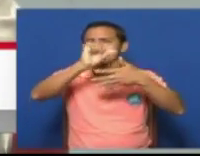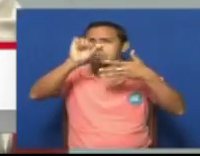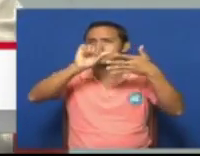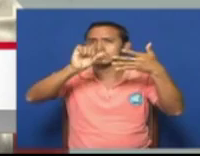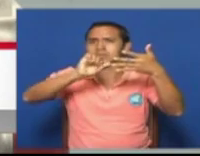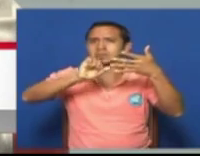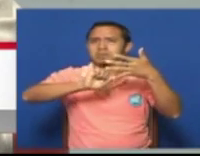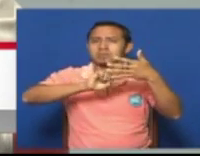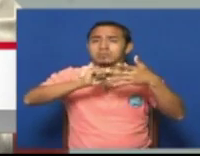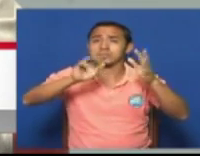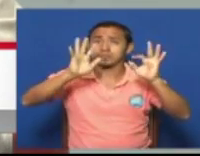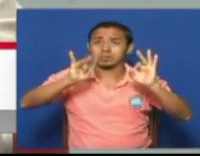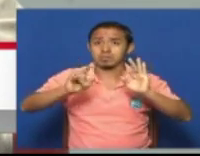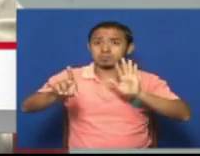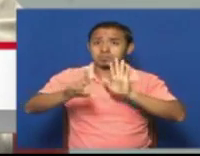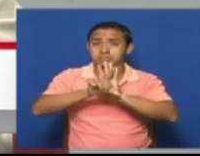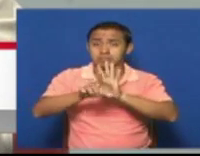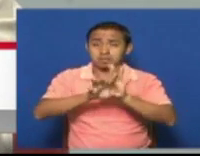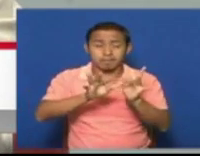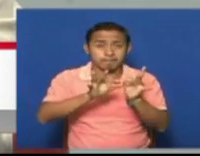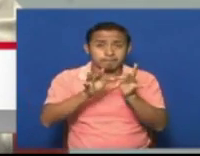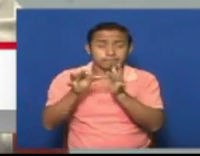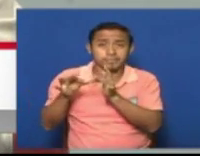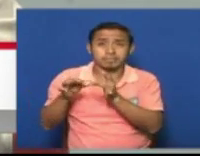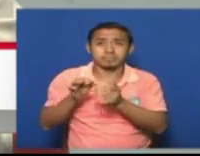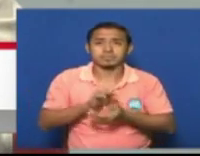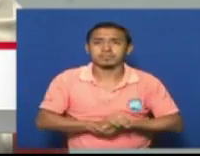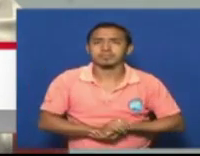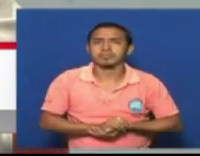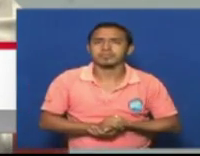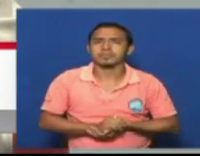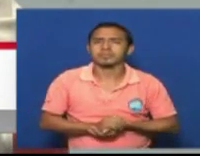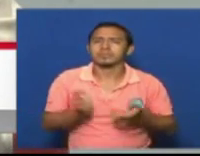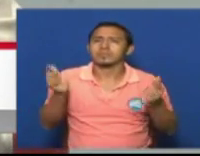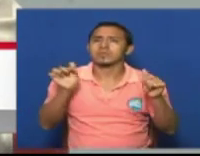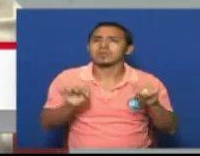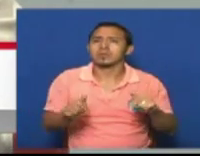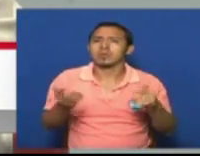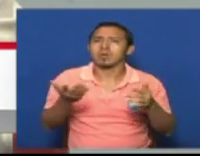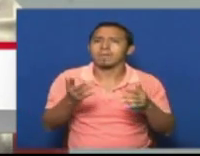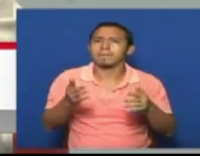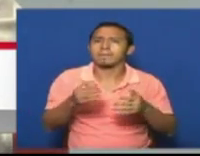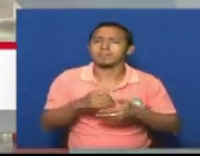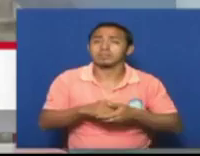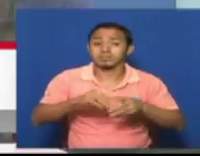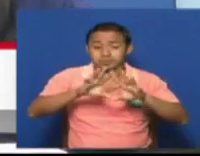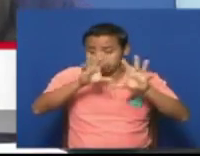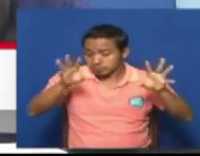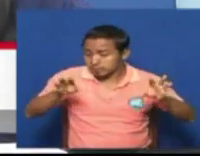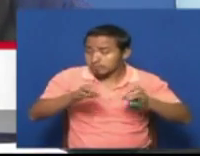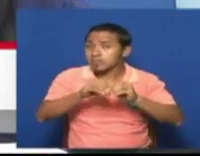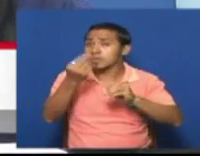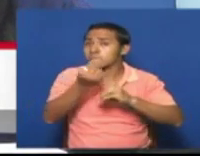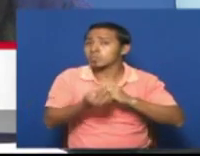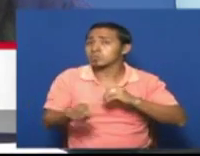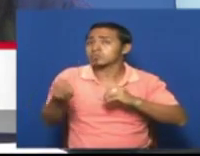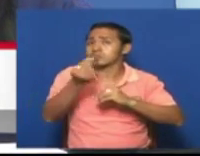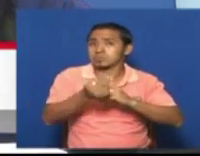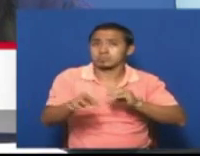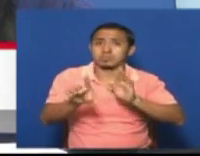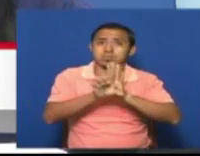una ley específica para proteger los derechos de las niñas con respecto a la aplicación de todas estas leyes que están